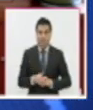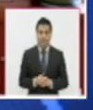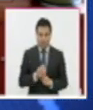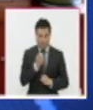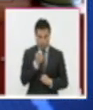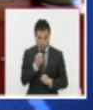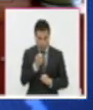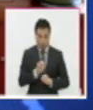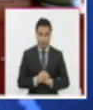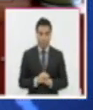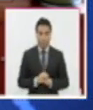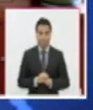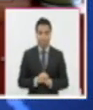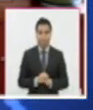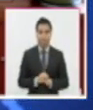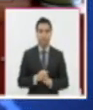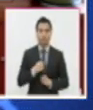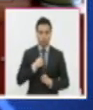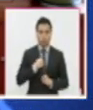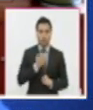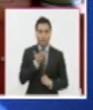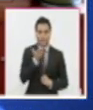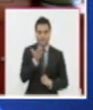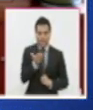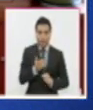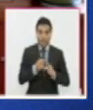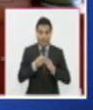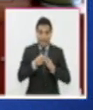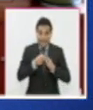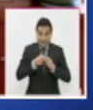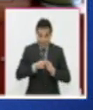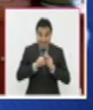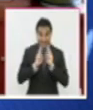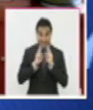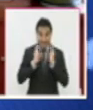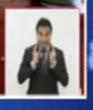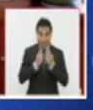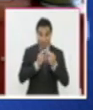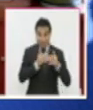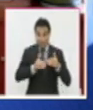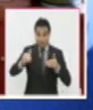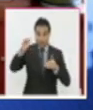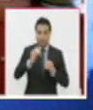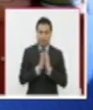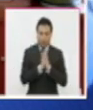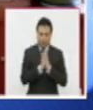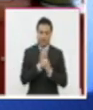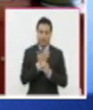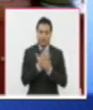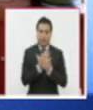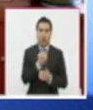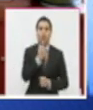alertas de que pues esa ola no nos arrastre, ni arrastre lo sí. que hemos hecho como sociedad.